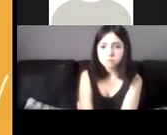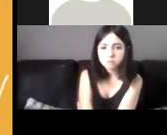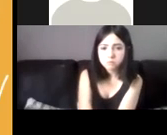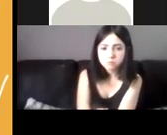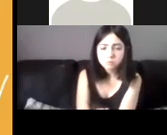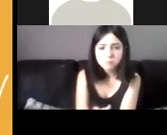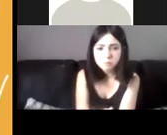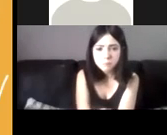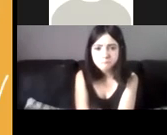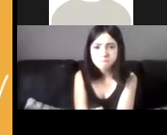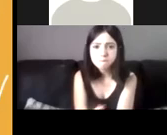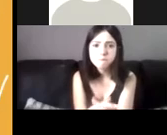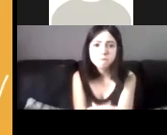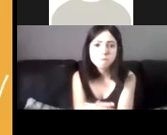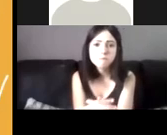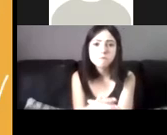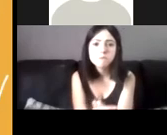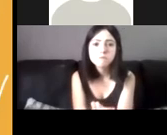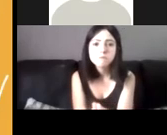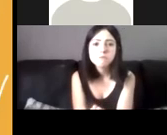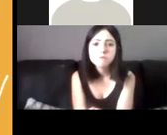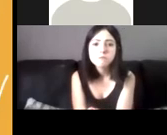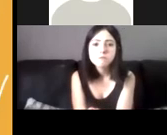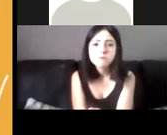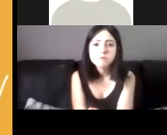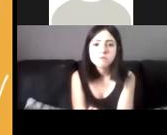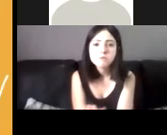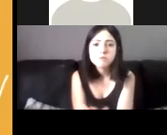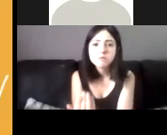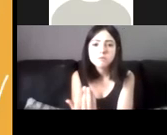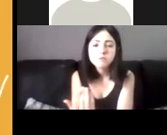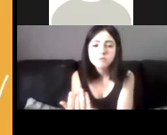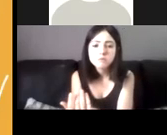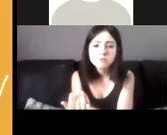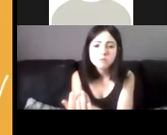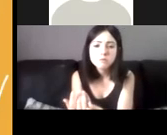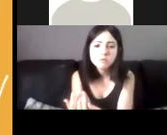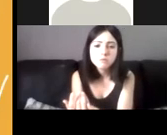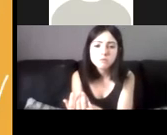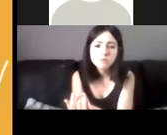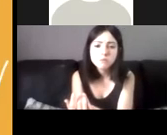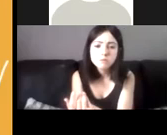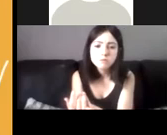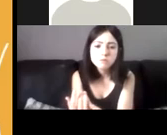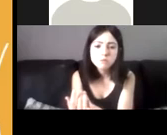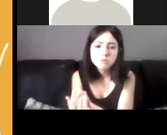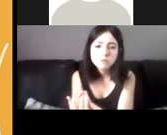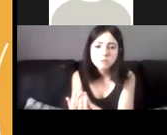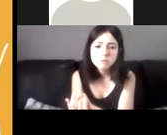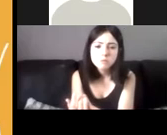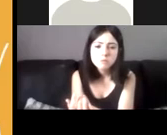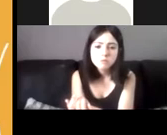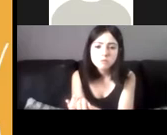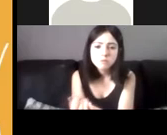hablen sobre este hecho, se puede hacer. Junto con lo lingüístico, nos vamos a lo no